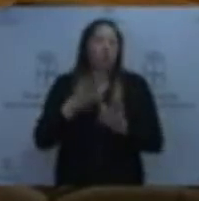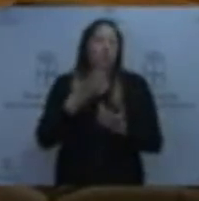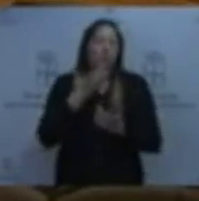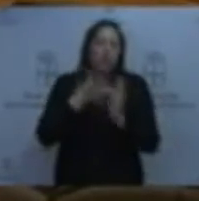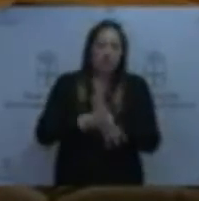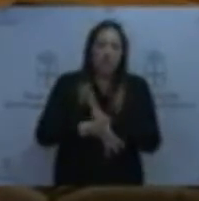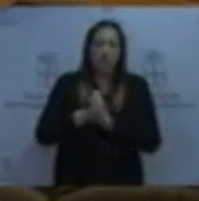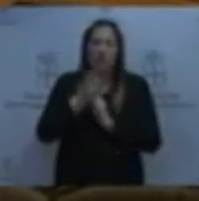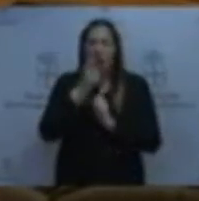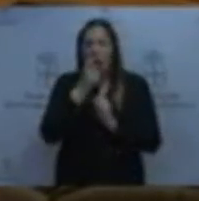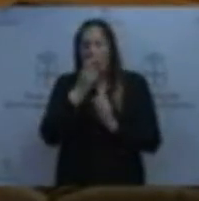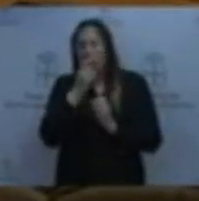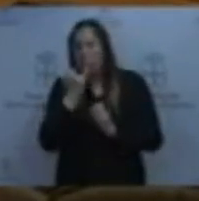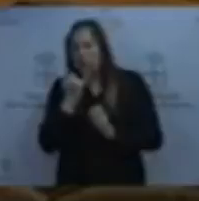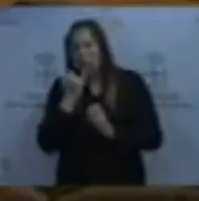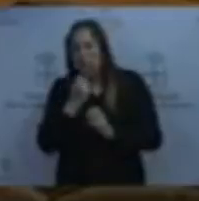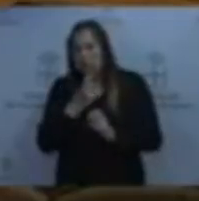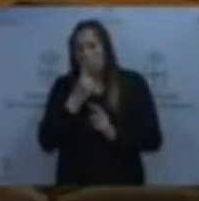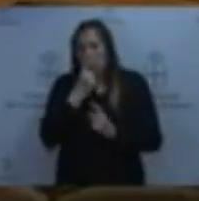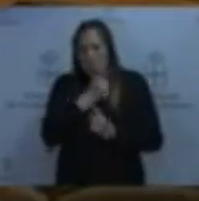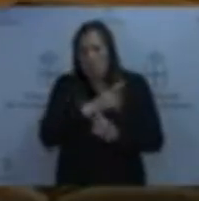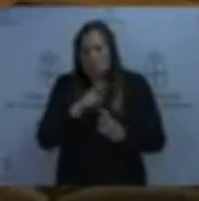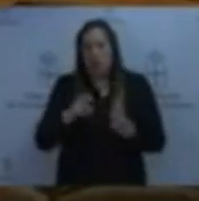presupuestaria interanual, salir de esa